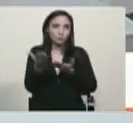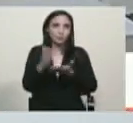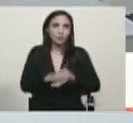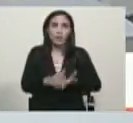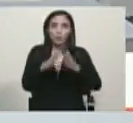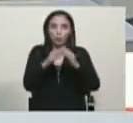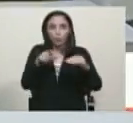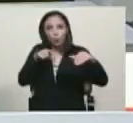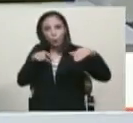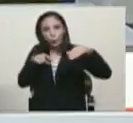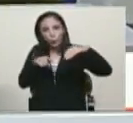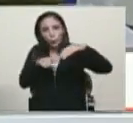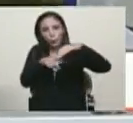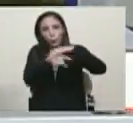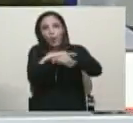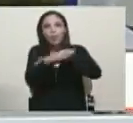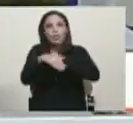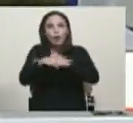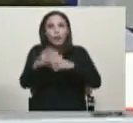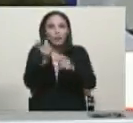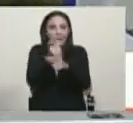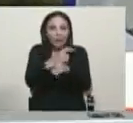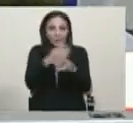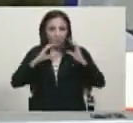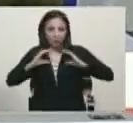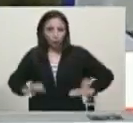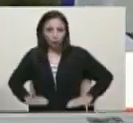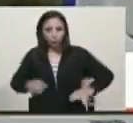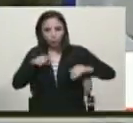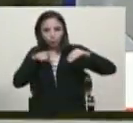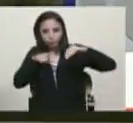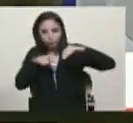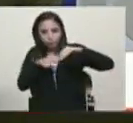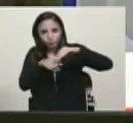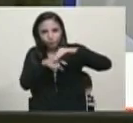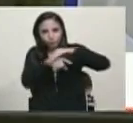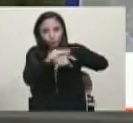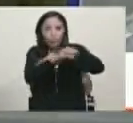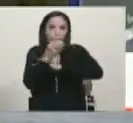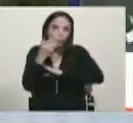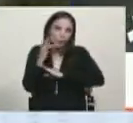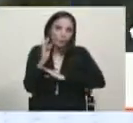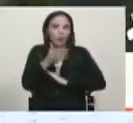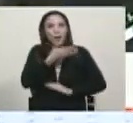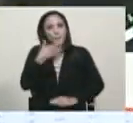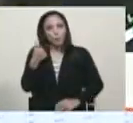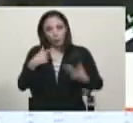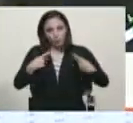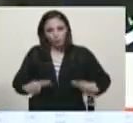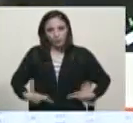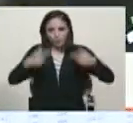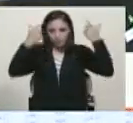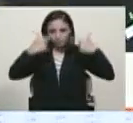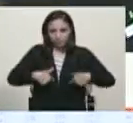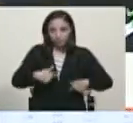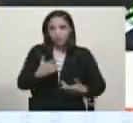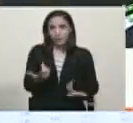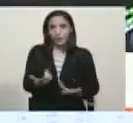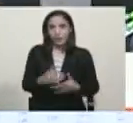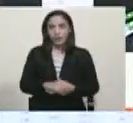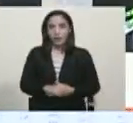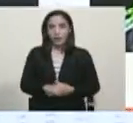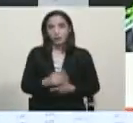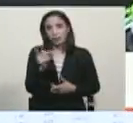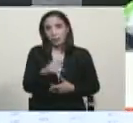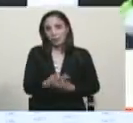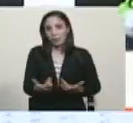sea localizada, y con esa localización pues mejora la calidad de vida del paciente y no